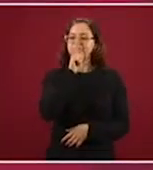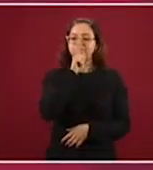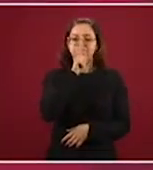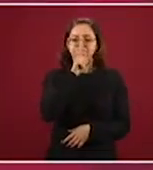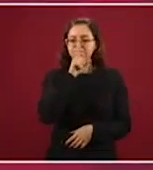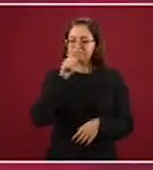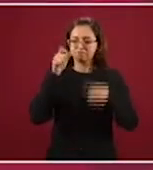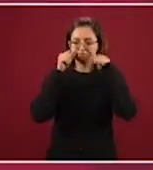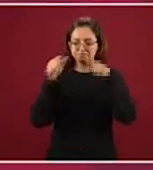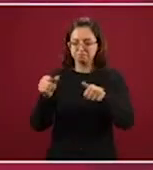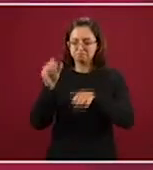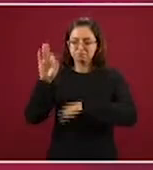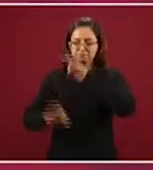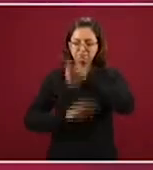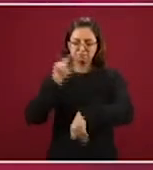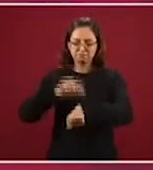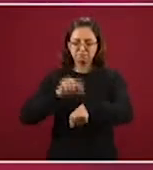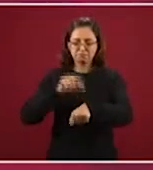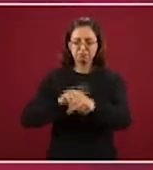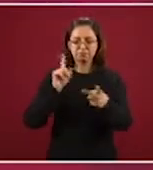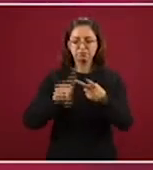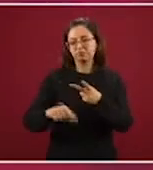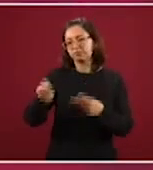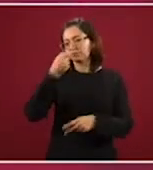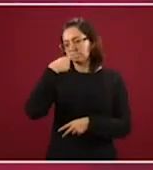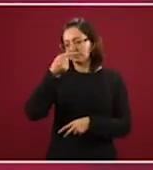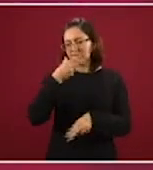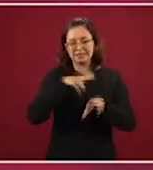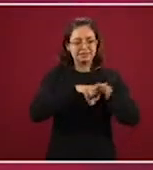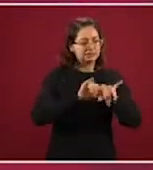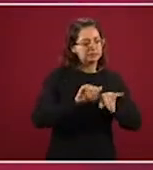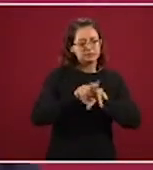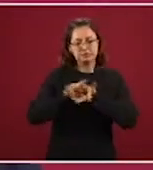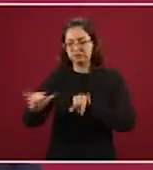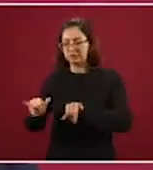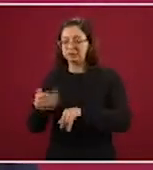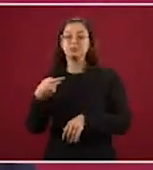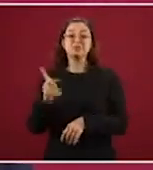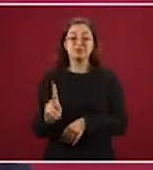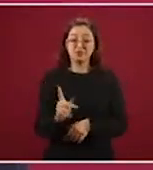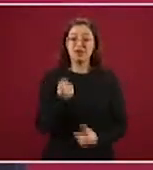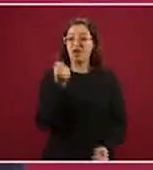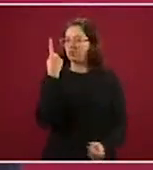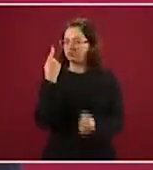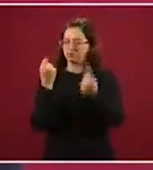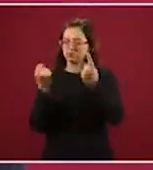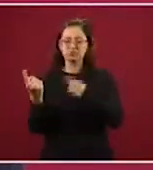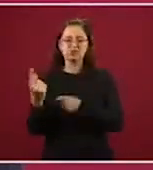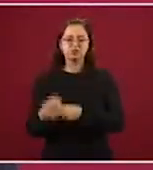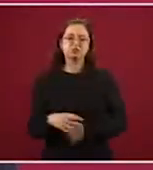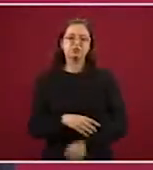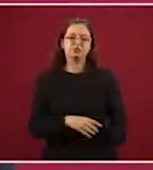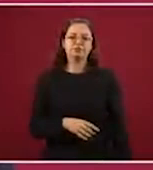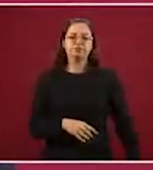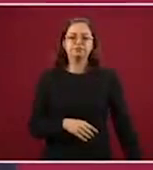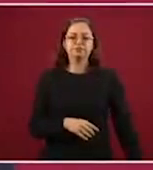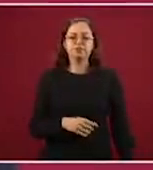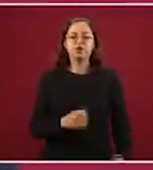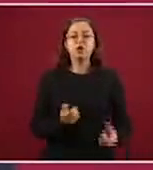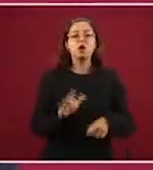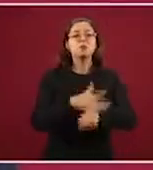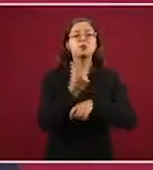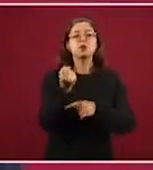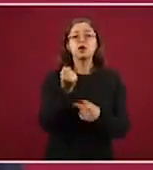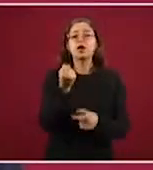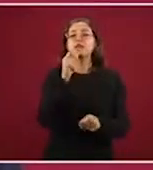ni por la atención médica ni por los medicamentos. Y hay resistencias, porque también los que